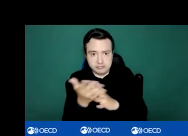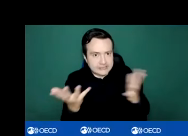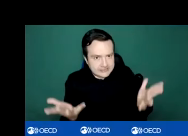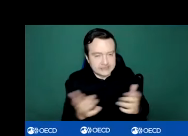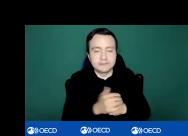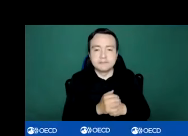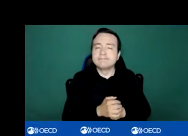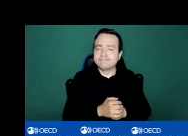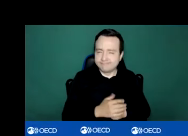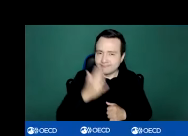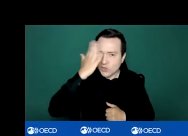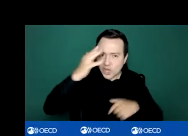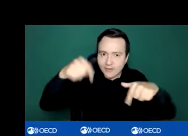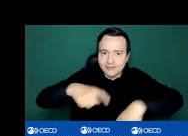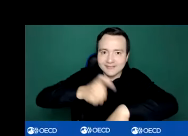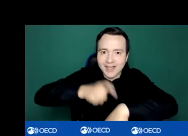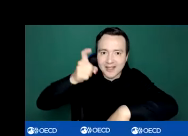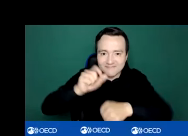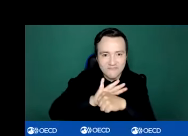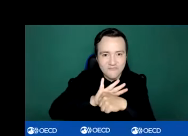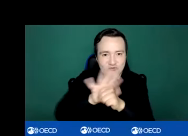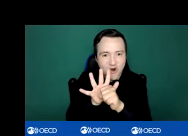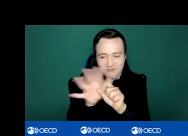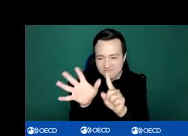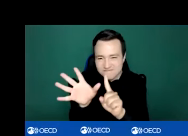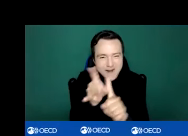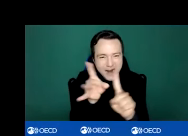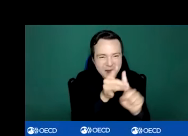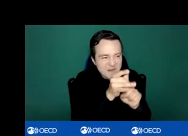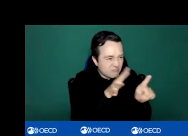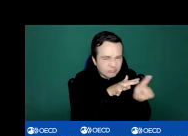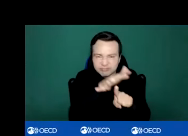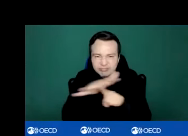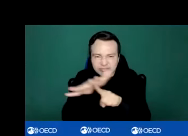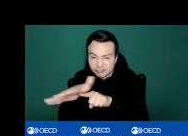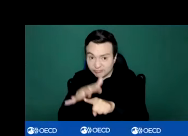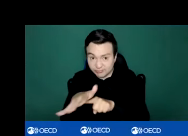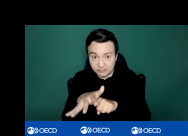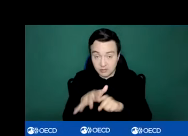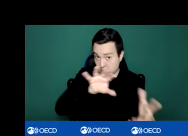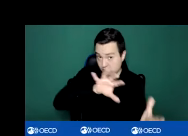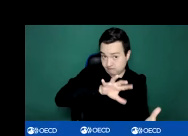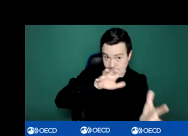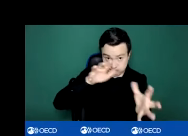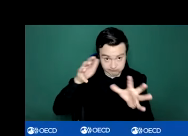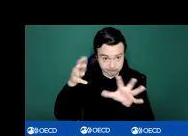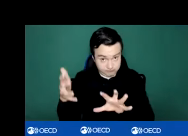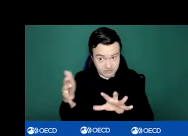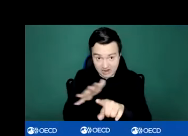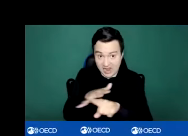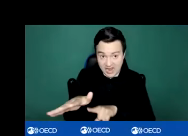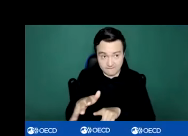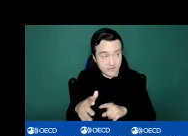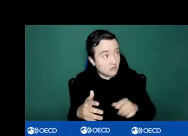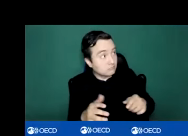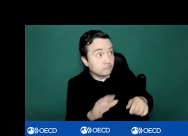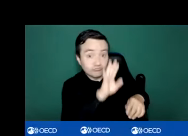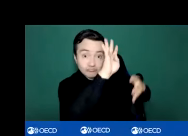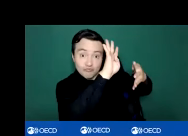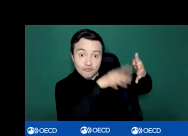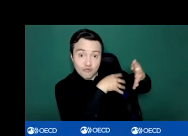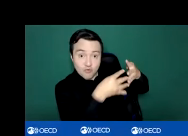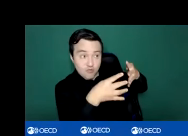pandemia afectan esto en forma más sustancial, quisimos también determinar qué nivel de confianza tienen